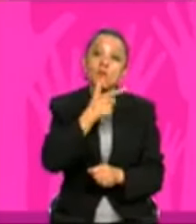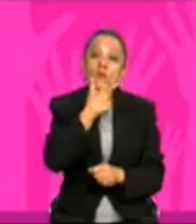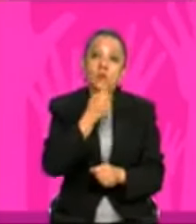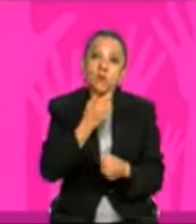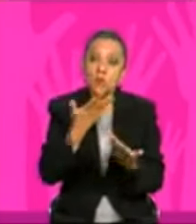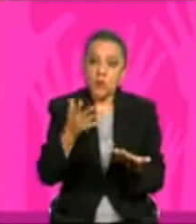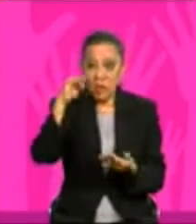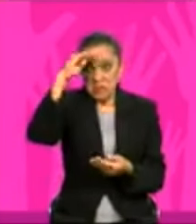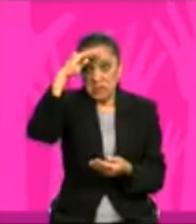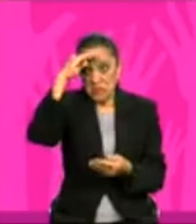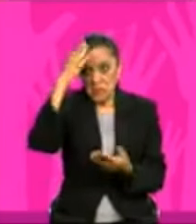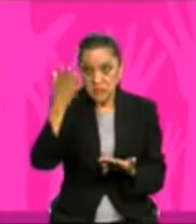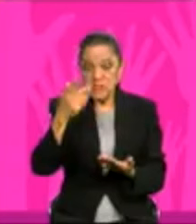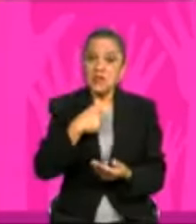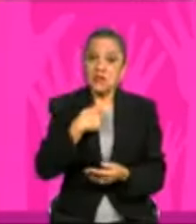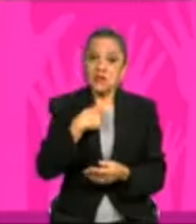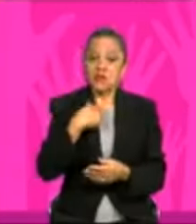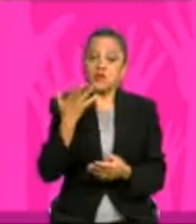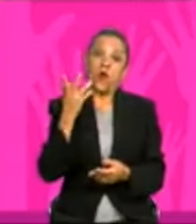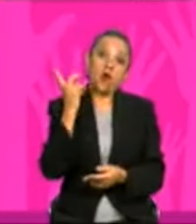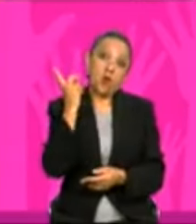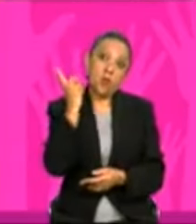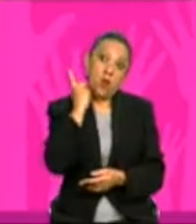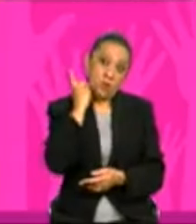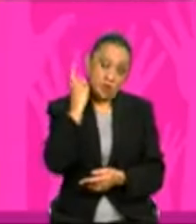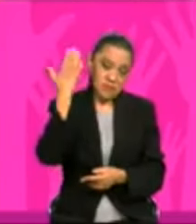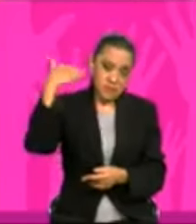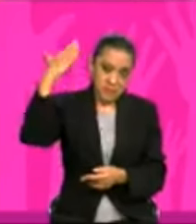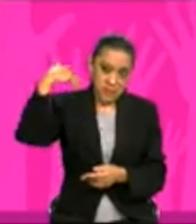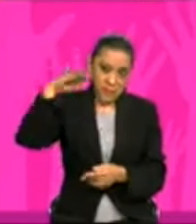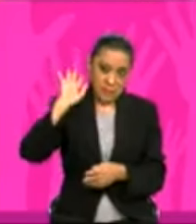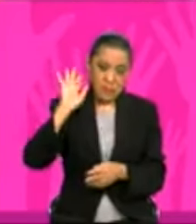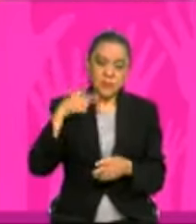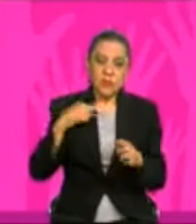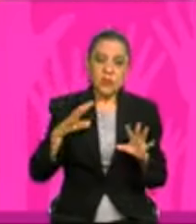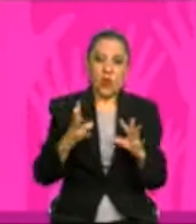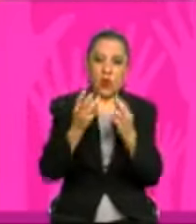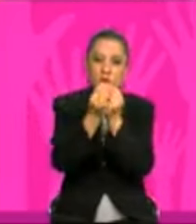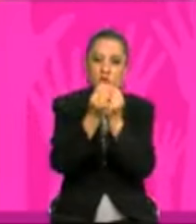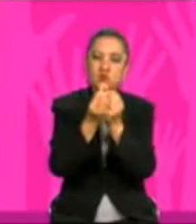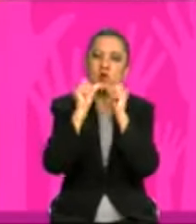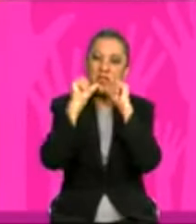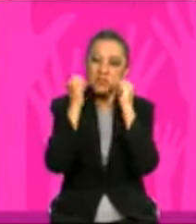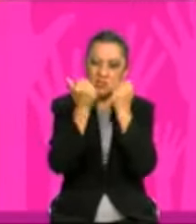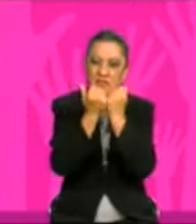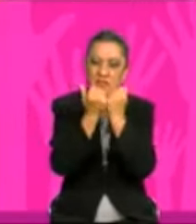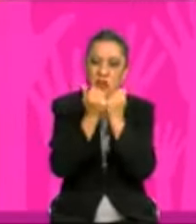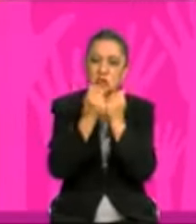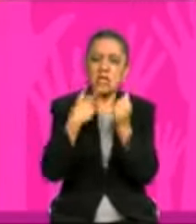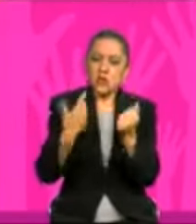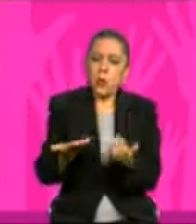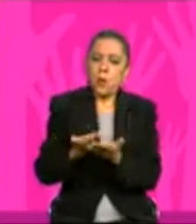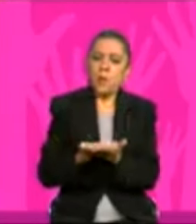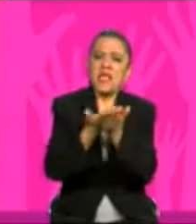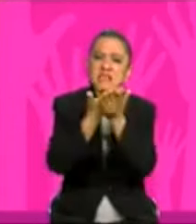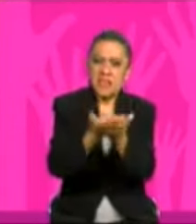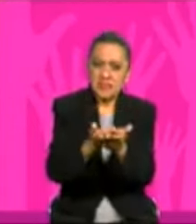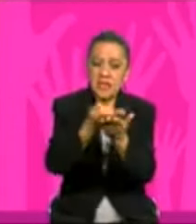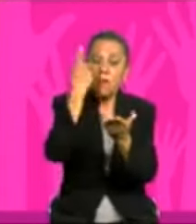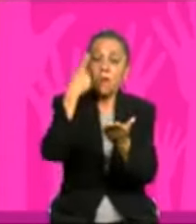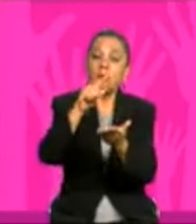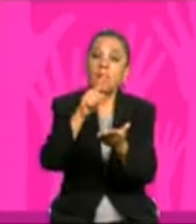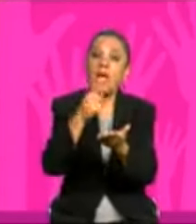Como legisladora federal, junto con la sociedad civil, presenté un punto de acuerdo para que se asigne un presupuesto